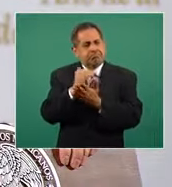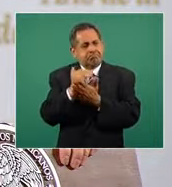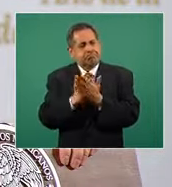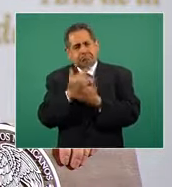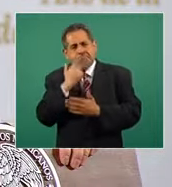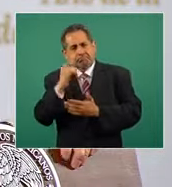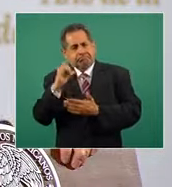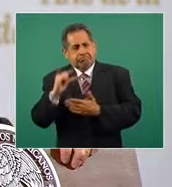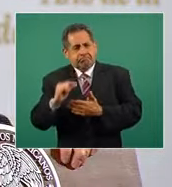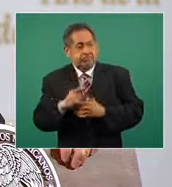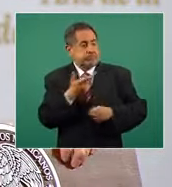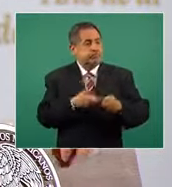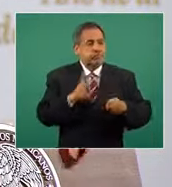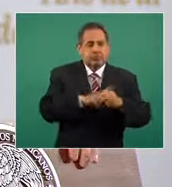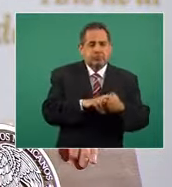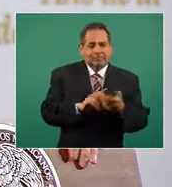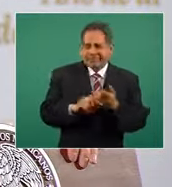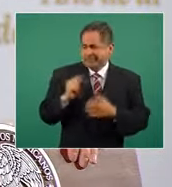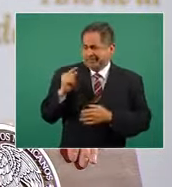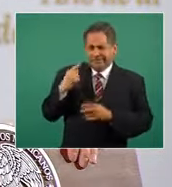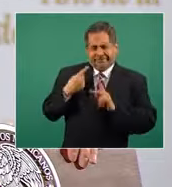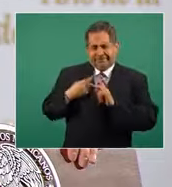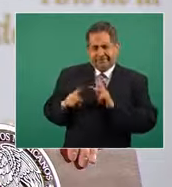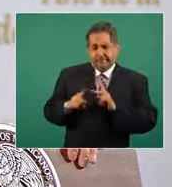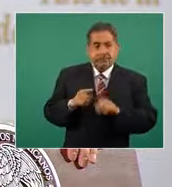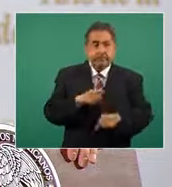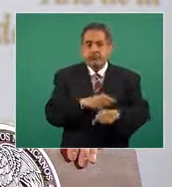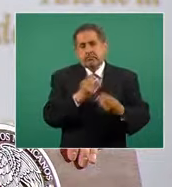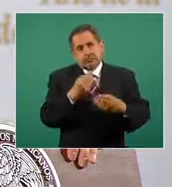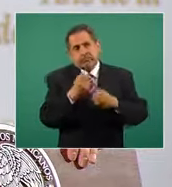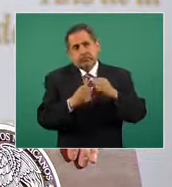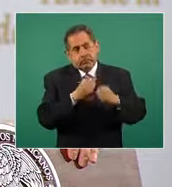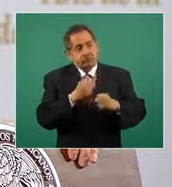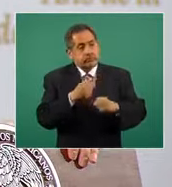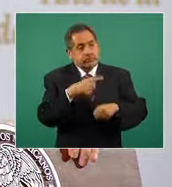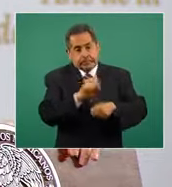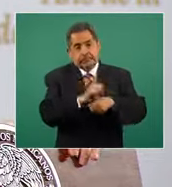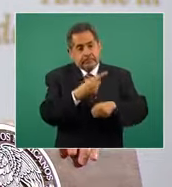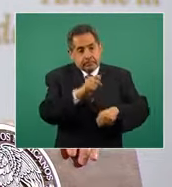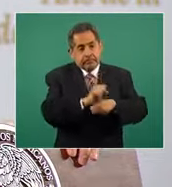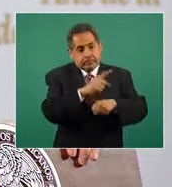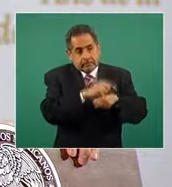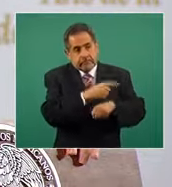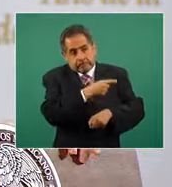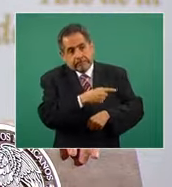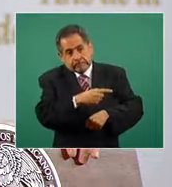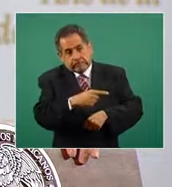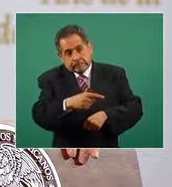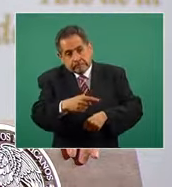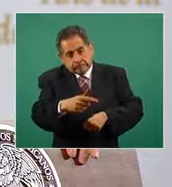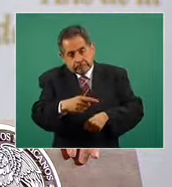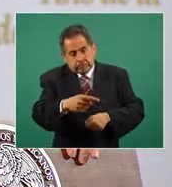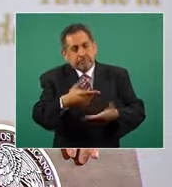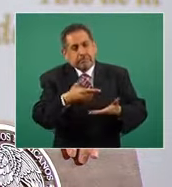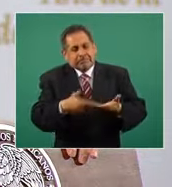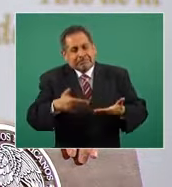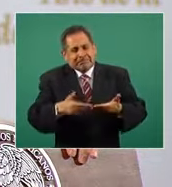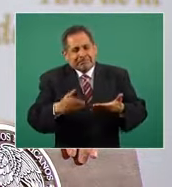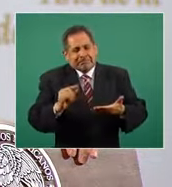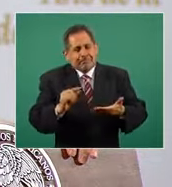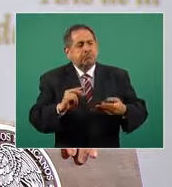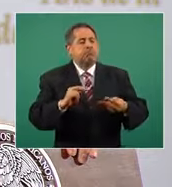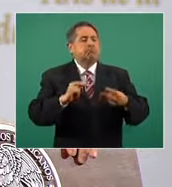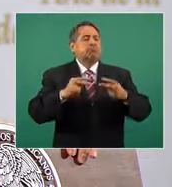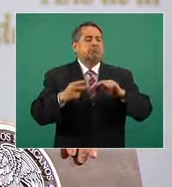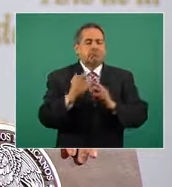su hospitalización apenas después de un periodo largo y de muy acelerada ocupación hospitalaria, apenas empieza